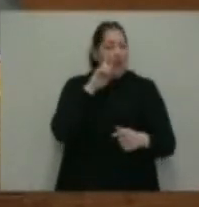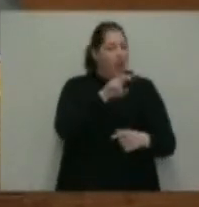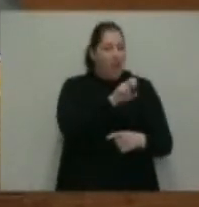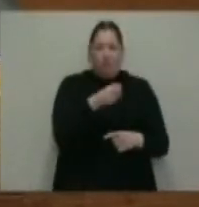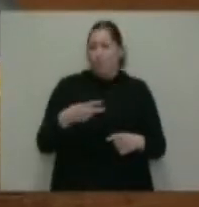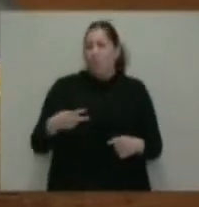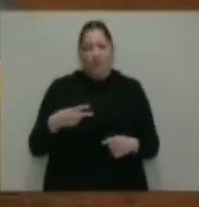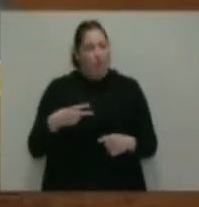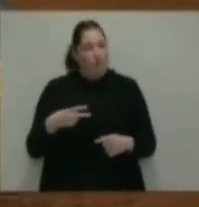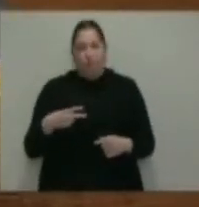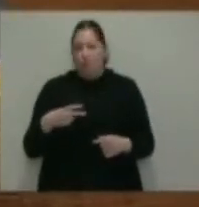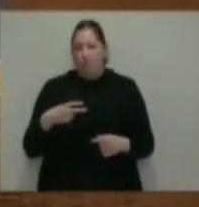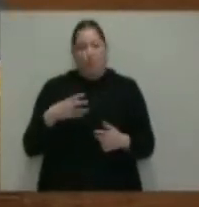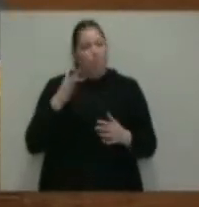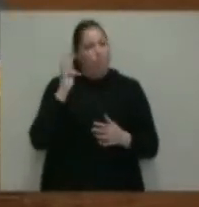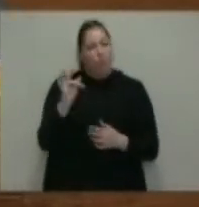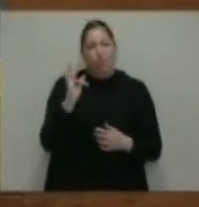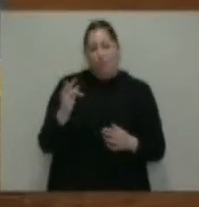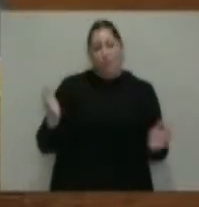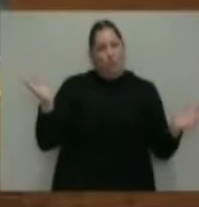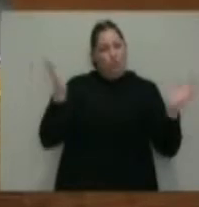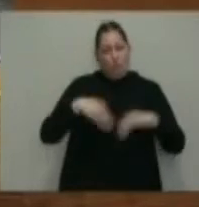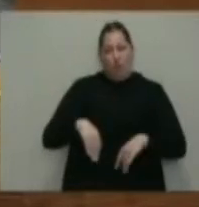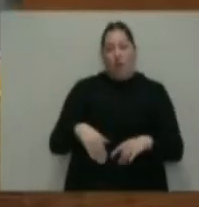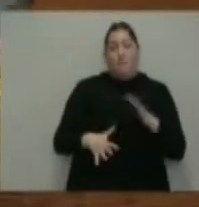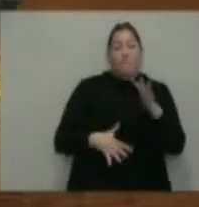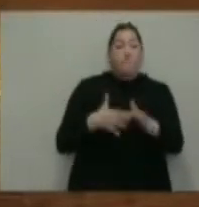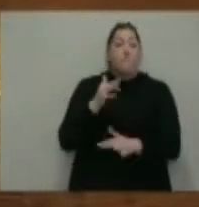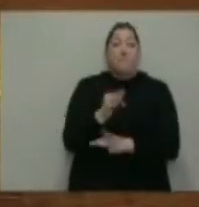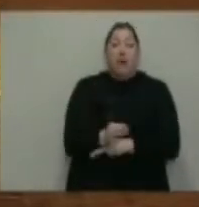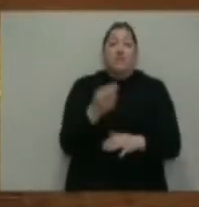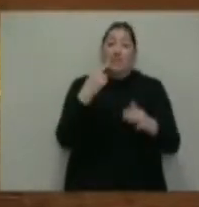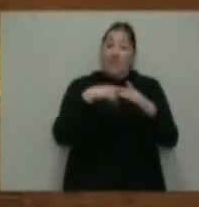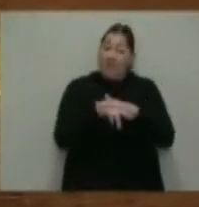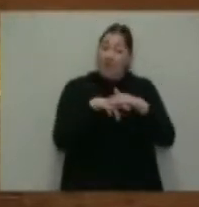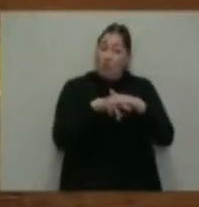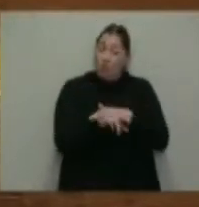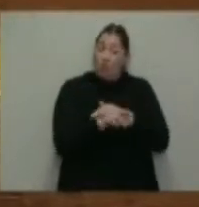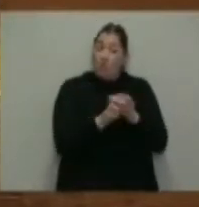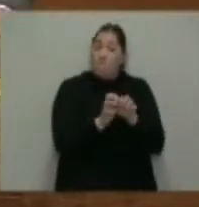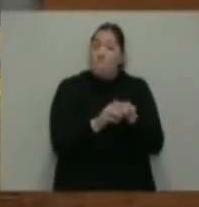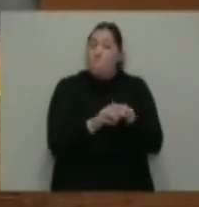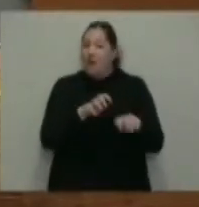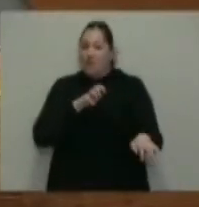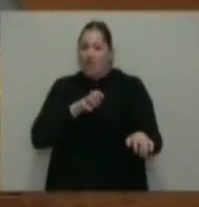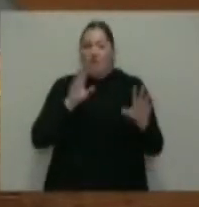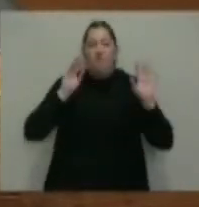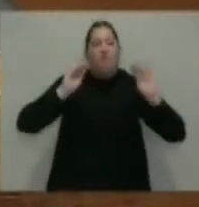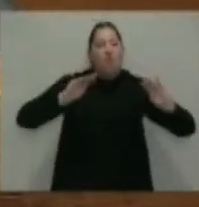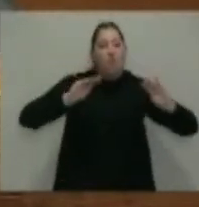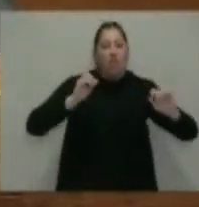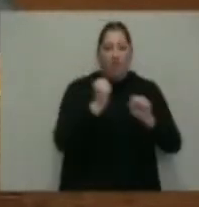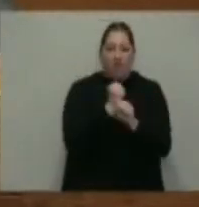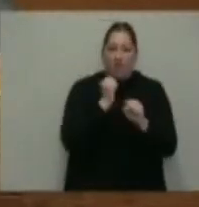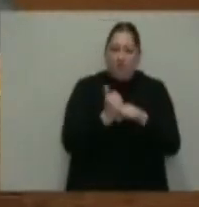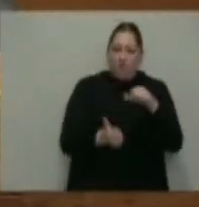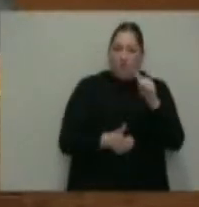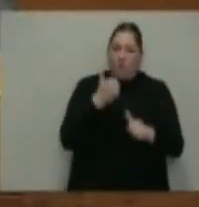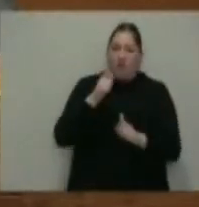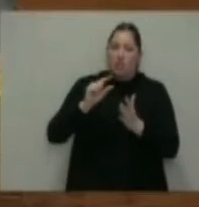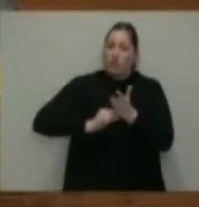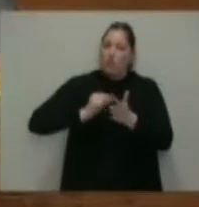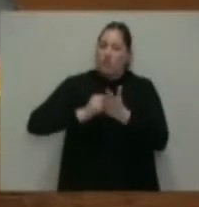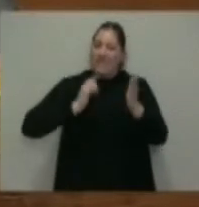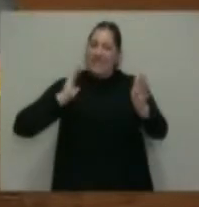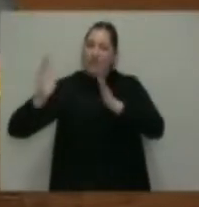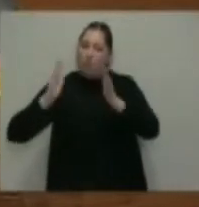están, creemos que no han sido satisfactorios. La mayor parte de estos recursos se han destinado a la formación para el empleo y a subvencionar contrataciones temporales